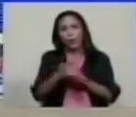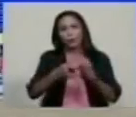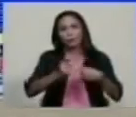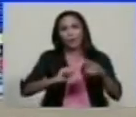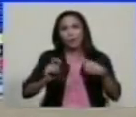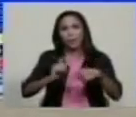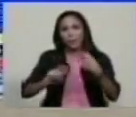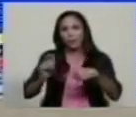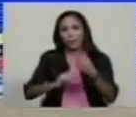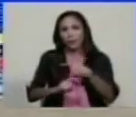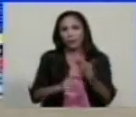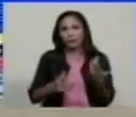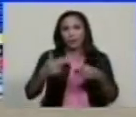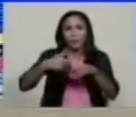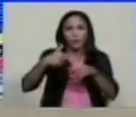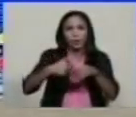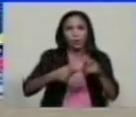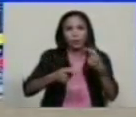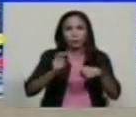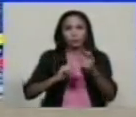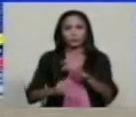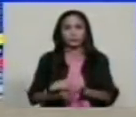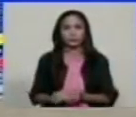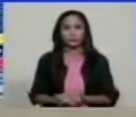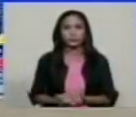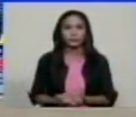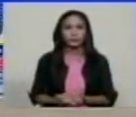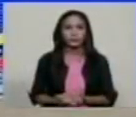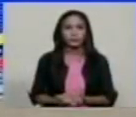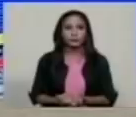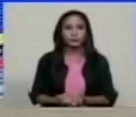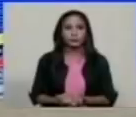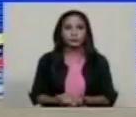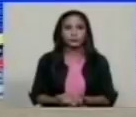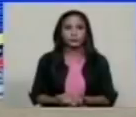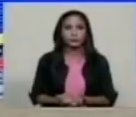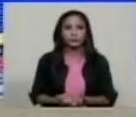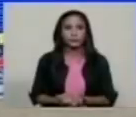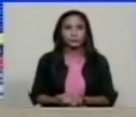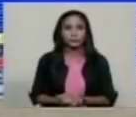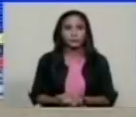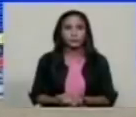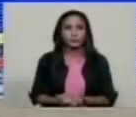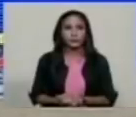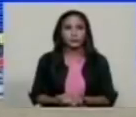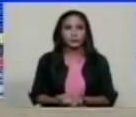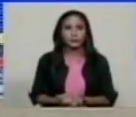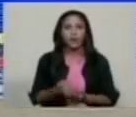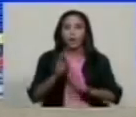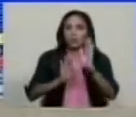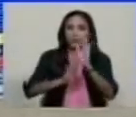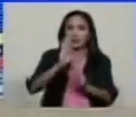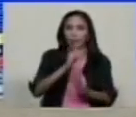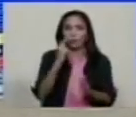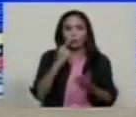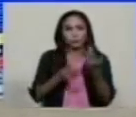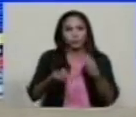no hemos tenido el desarrollo de una burguesía nacional.